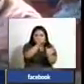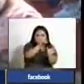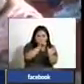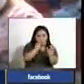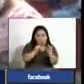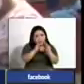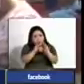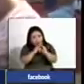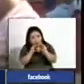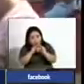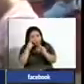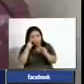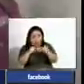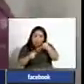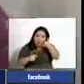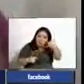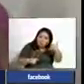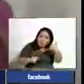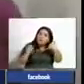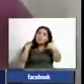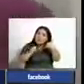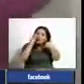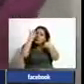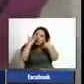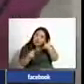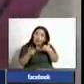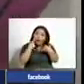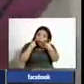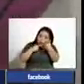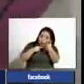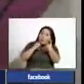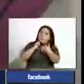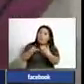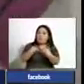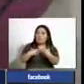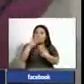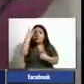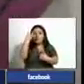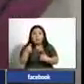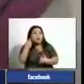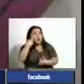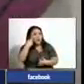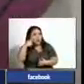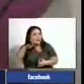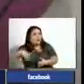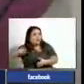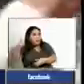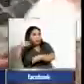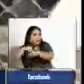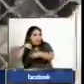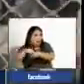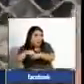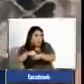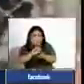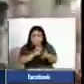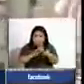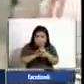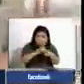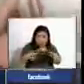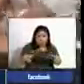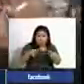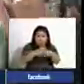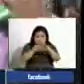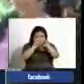su vivienda. El operador indicará el día y el banco en el que se debe retirar el subsidio. Dado un caso, si no sale ninguna de